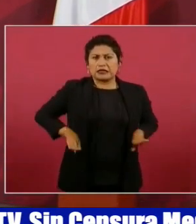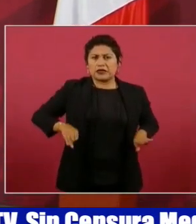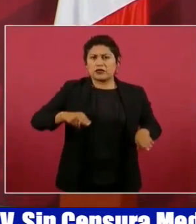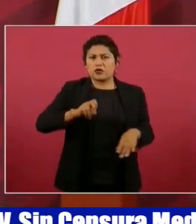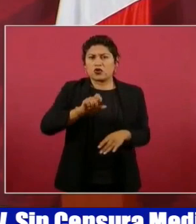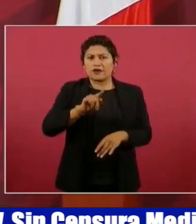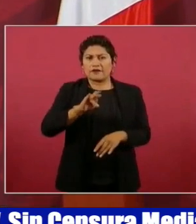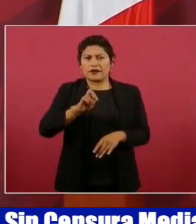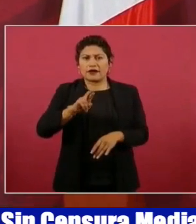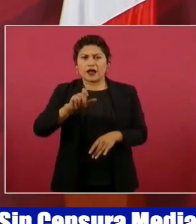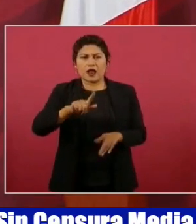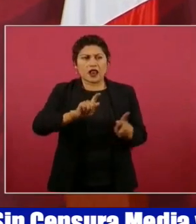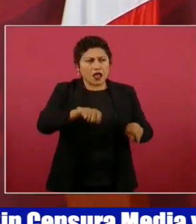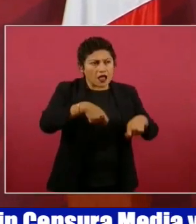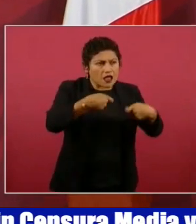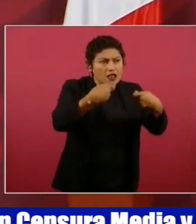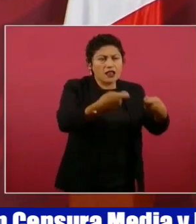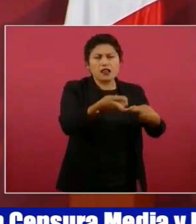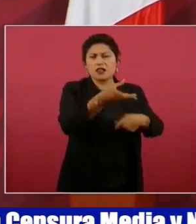concesiones hasta de 100 años.